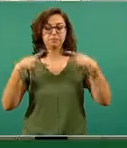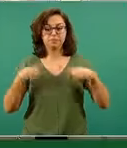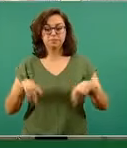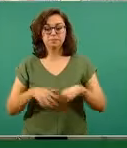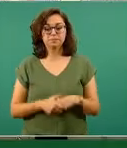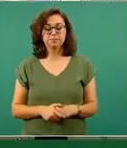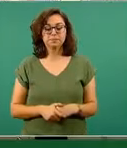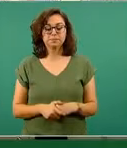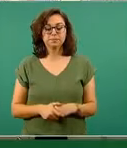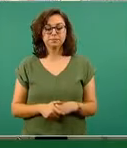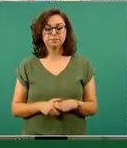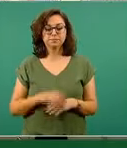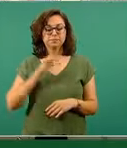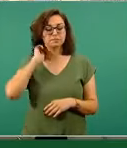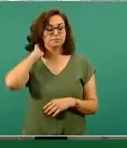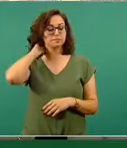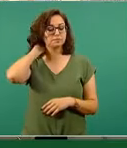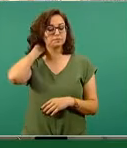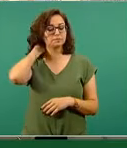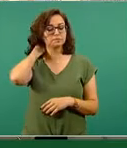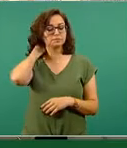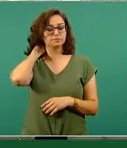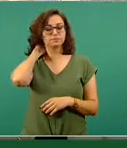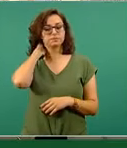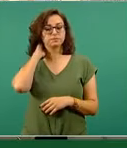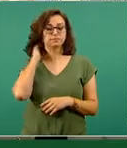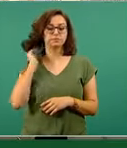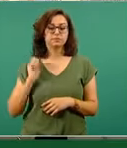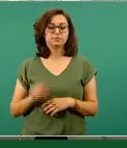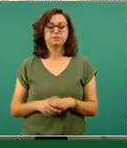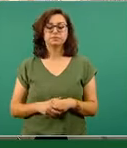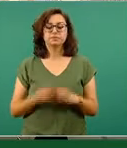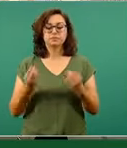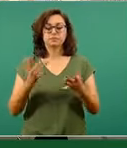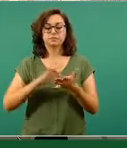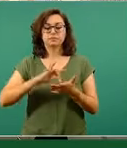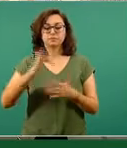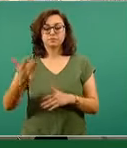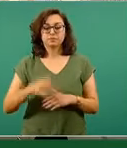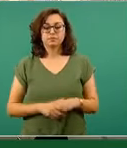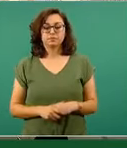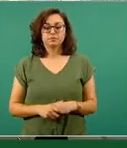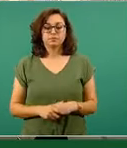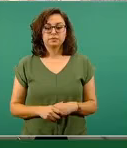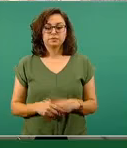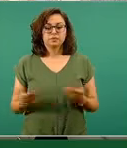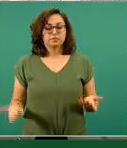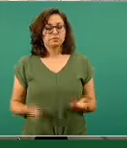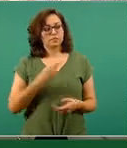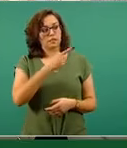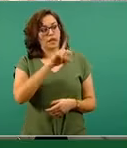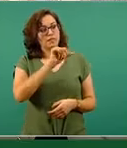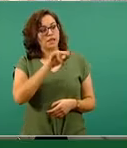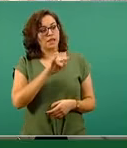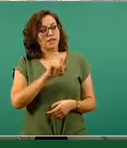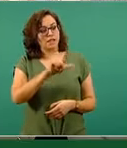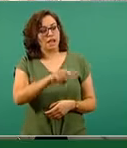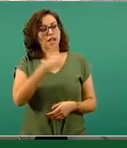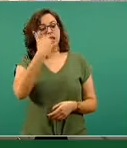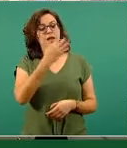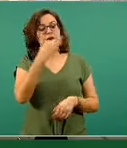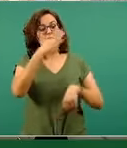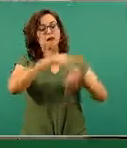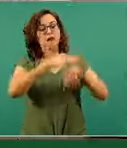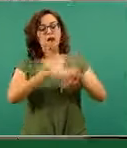vacuna. Muchas gracias. Gracias, Miguel. Aquí quiero aprovechar, estimado Daniel, para decirte que nos escribe el